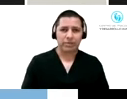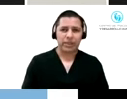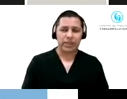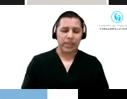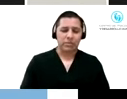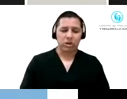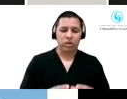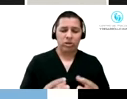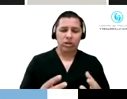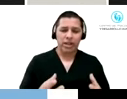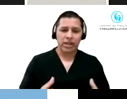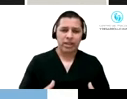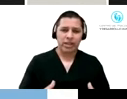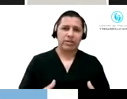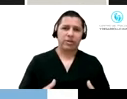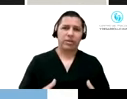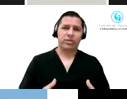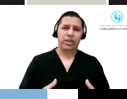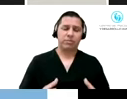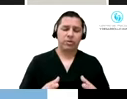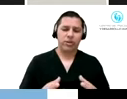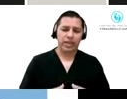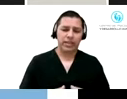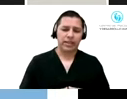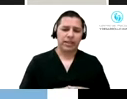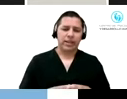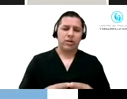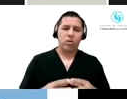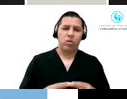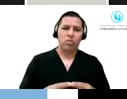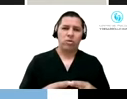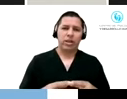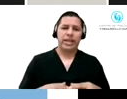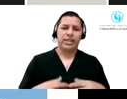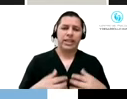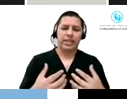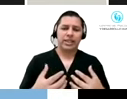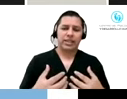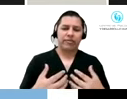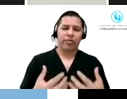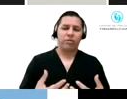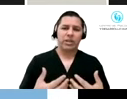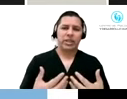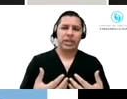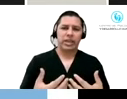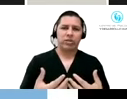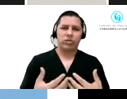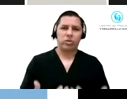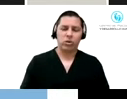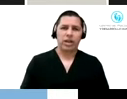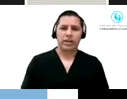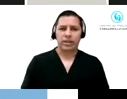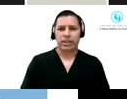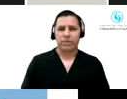más, ¿verdad? Pero lo que yo quiero dar a entender con estos ejemplos es cómo estas formas en que